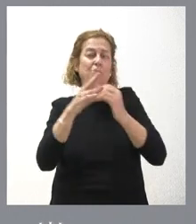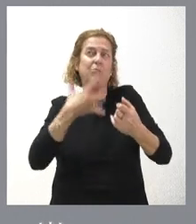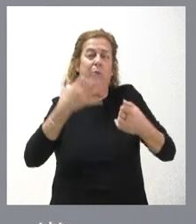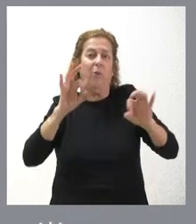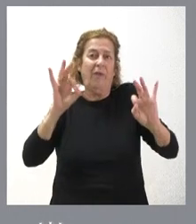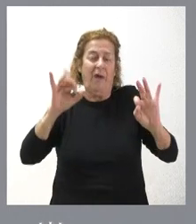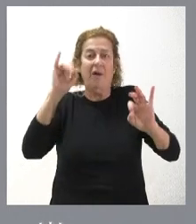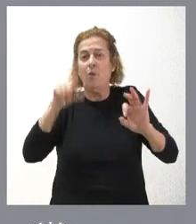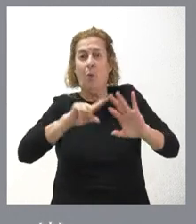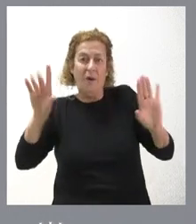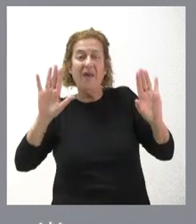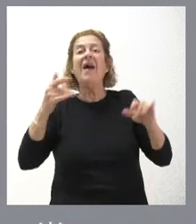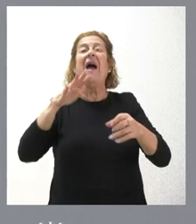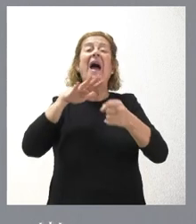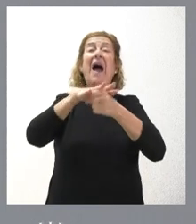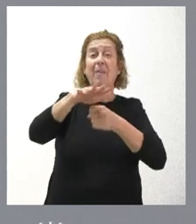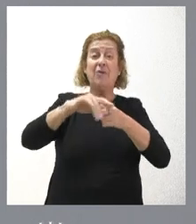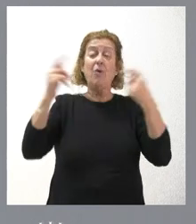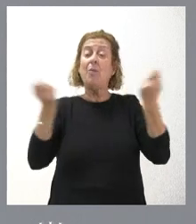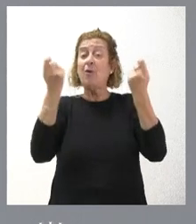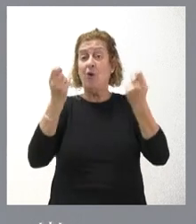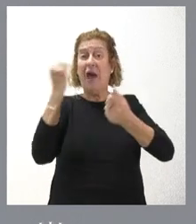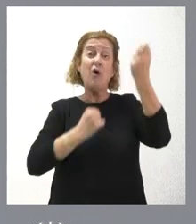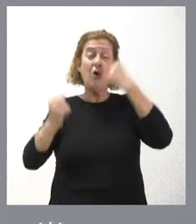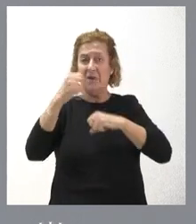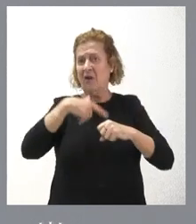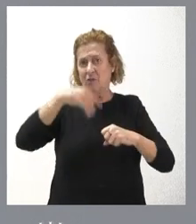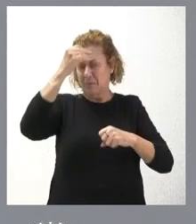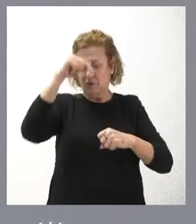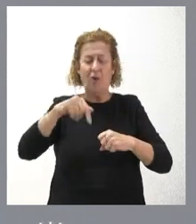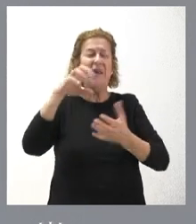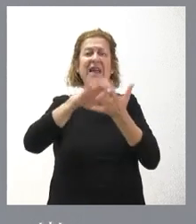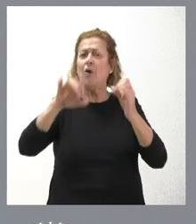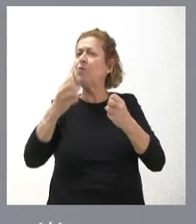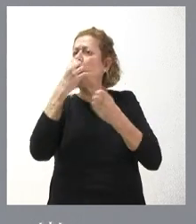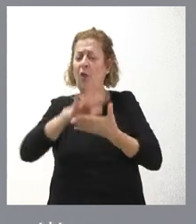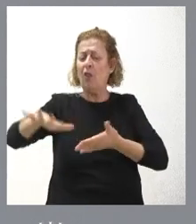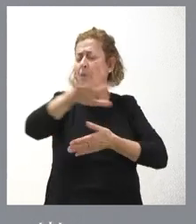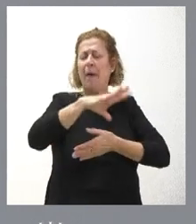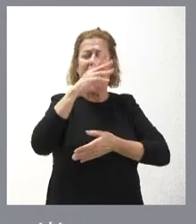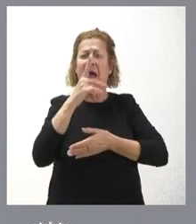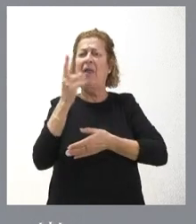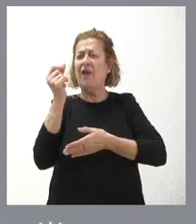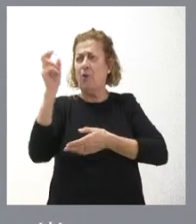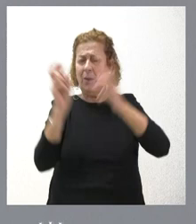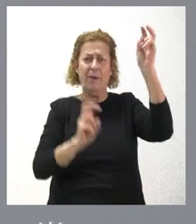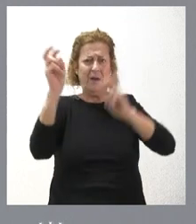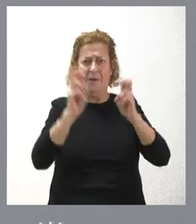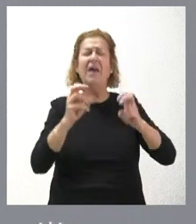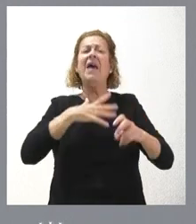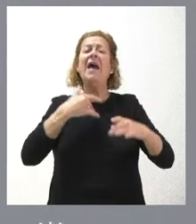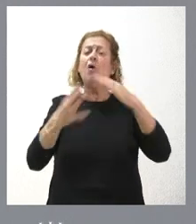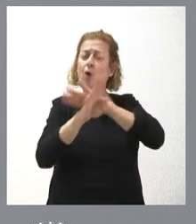cuanto al ámbito de promoción económica estamos decididos que castillero sea un buen lugar para invertir y Seguir generando estas condiciones para que esto sea así